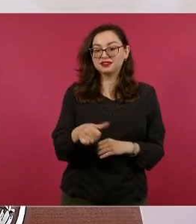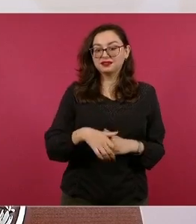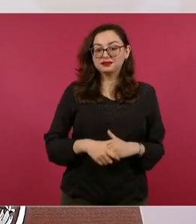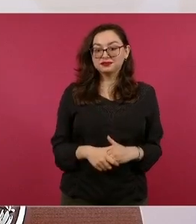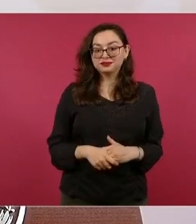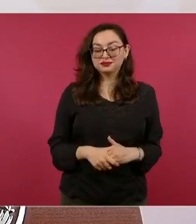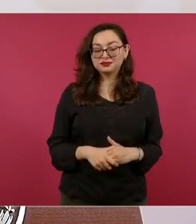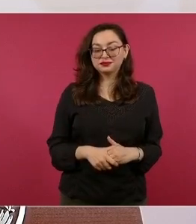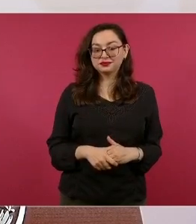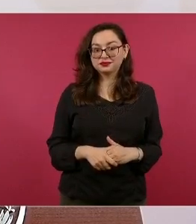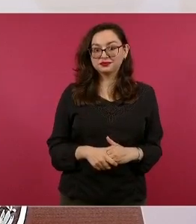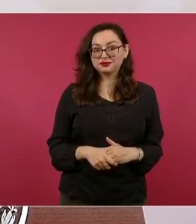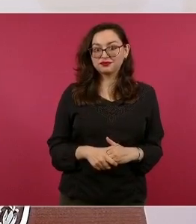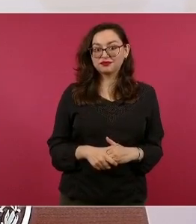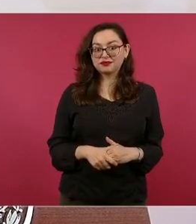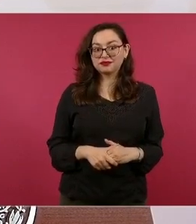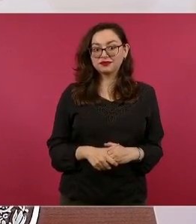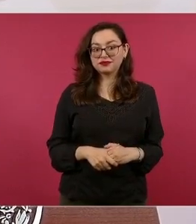¿Qué?